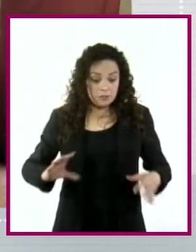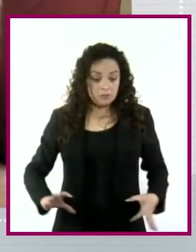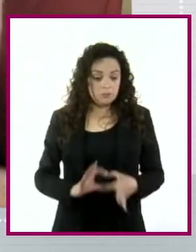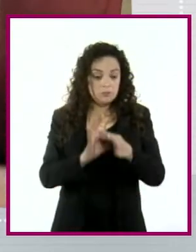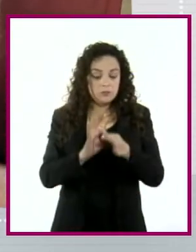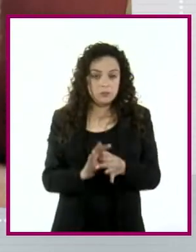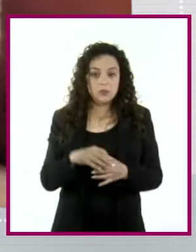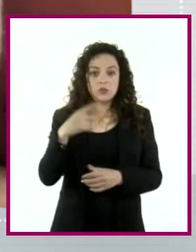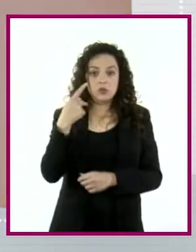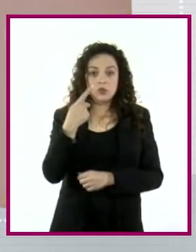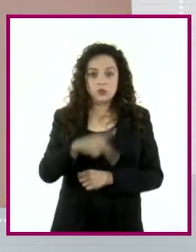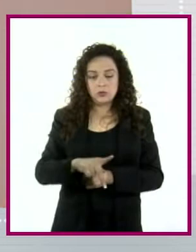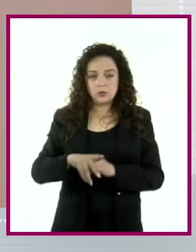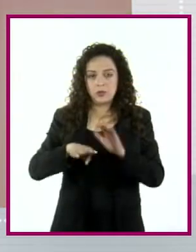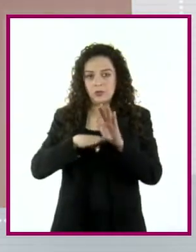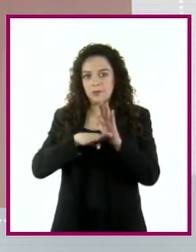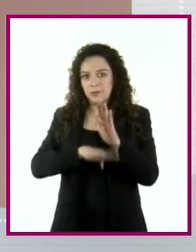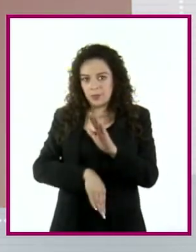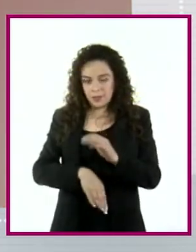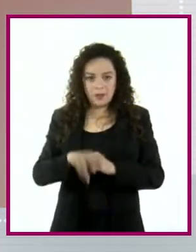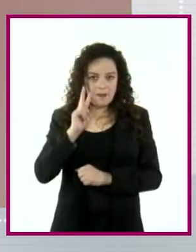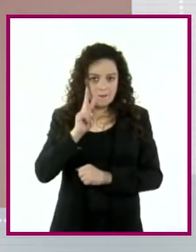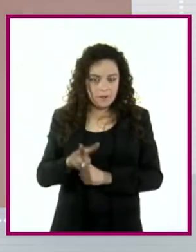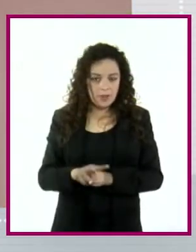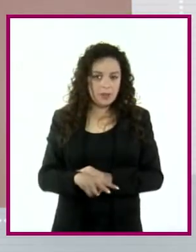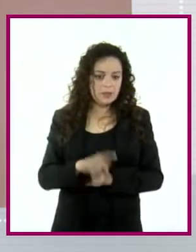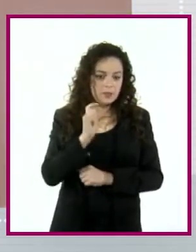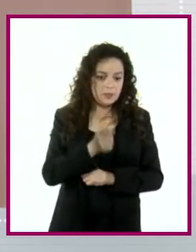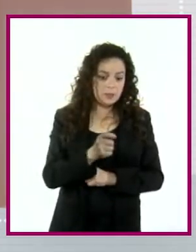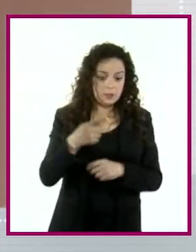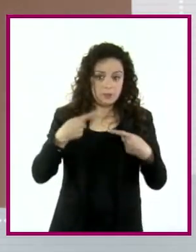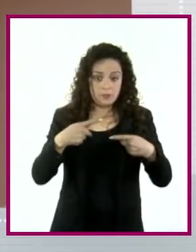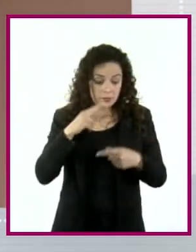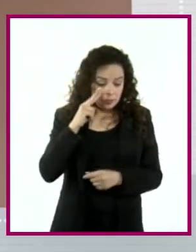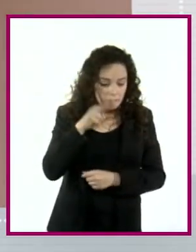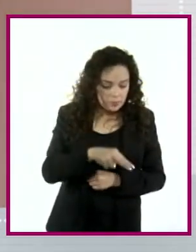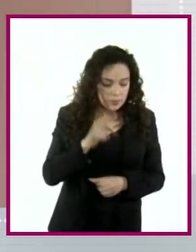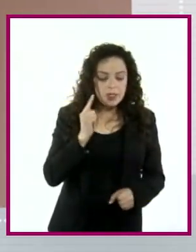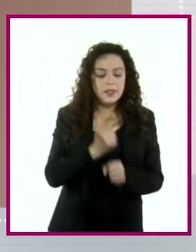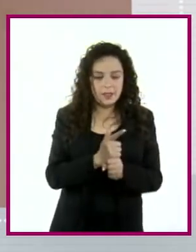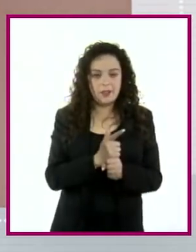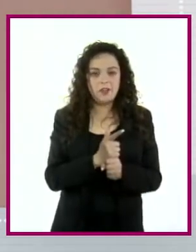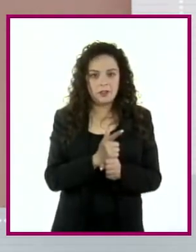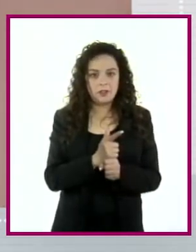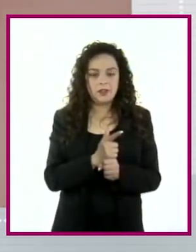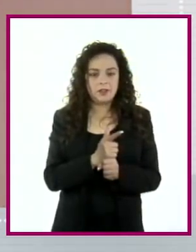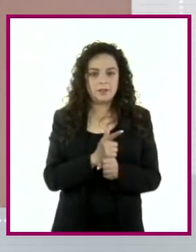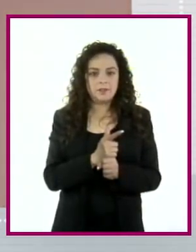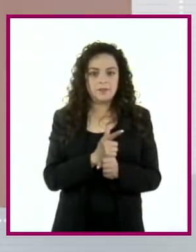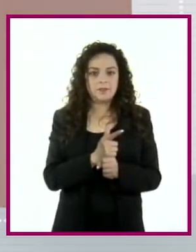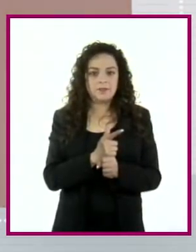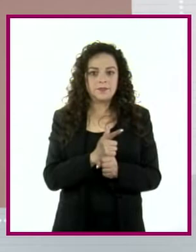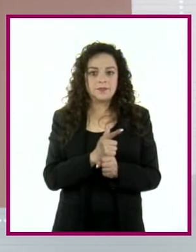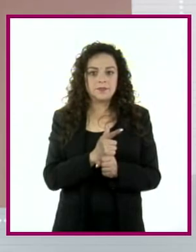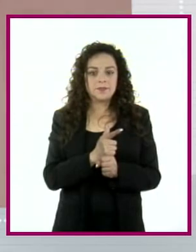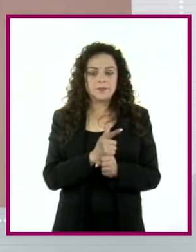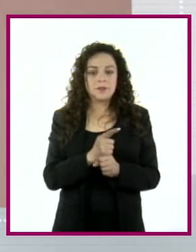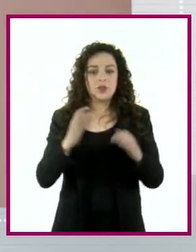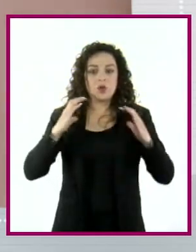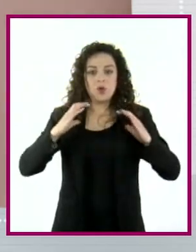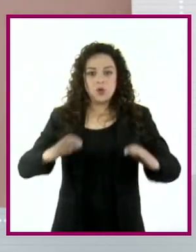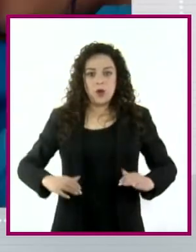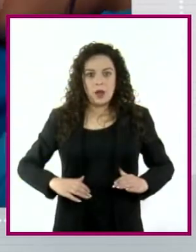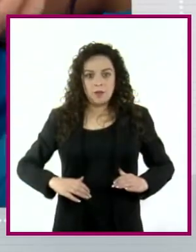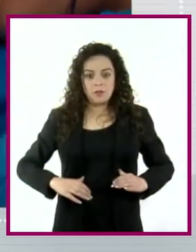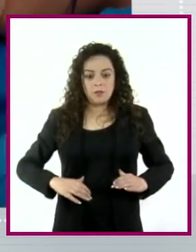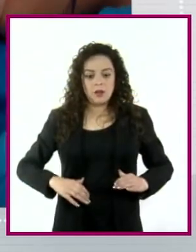de sus genitales. Entonces, cuando vemos los genitales de una persona, decimos a una parte del cuerpo, a